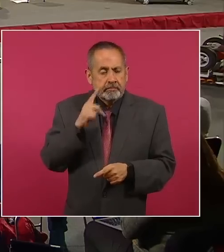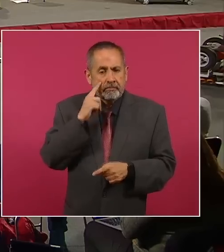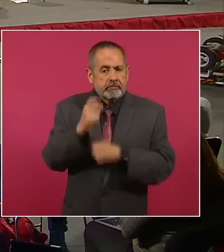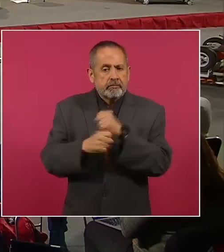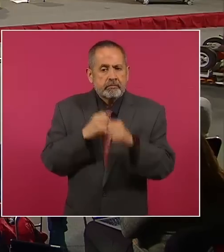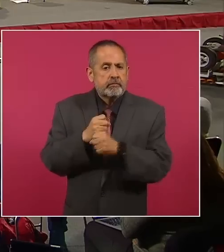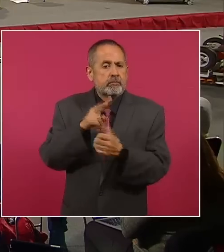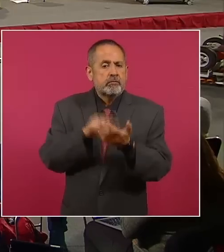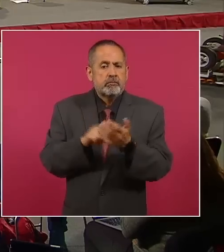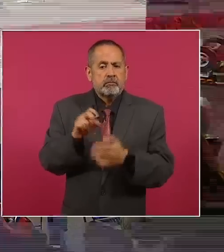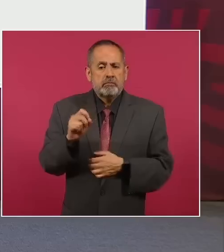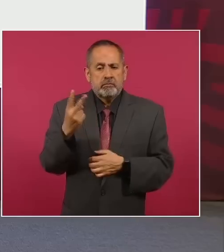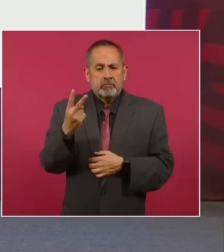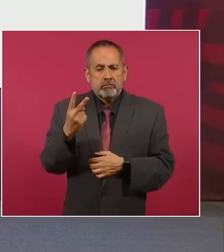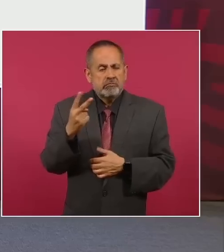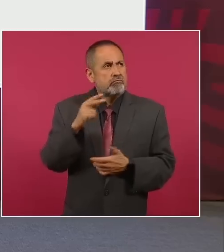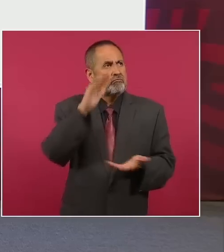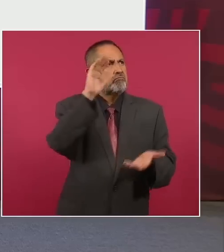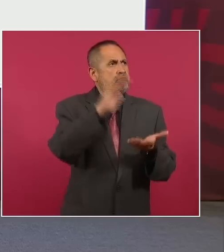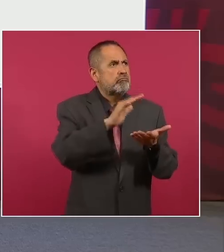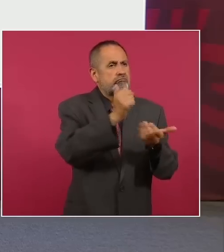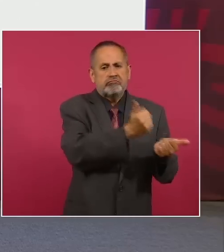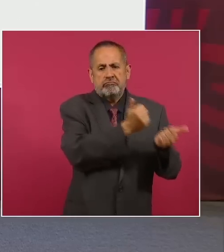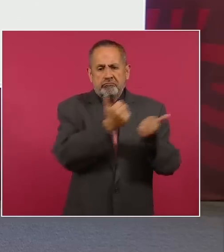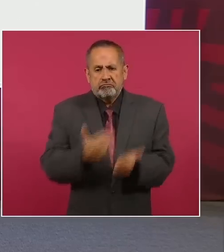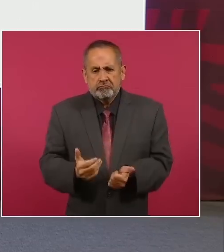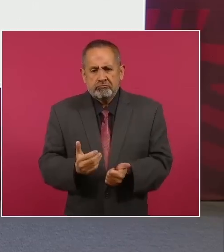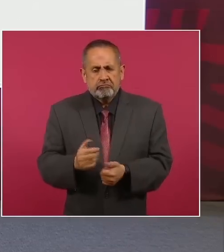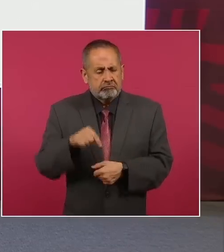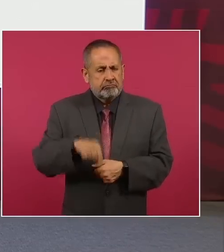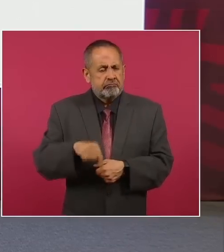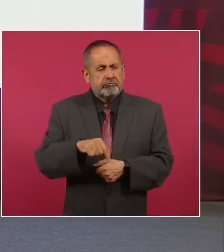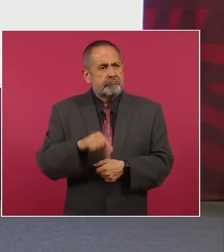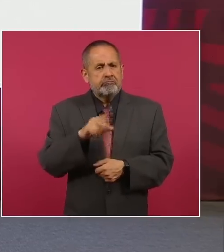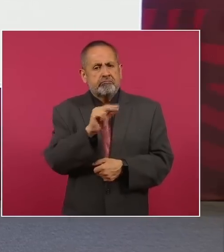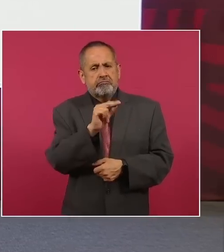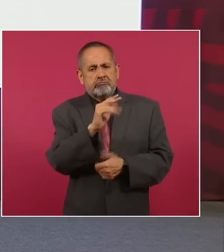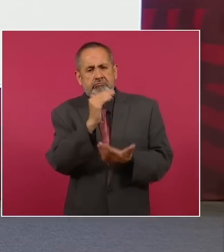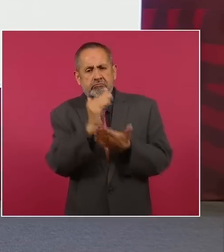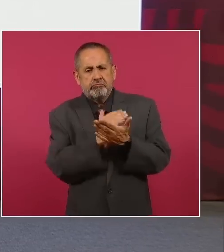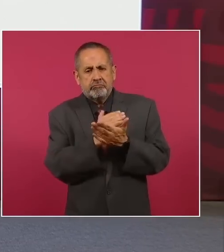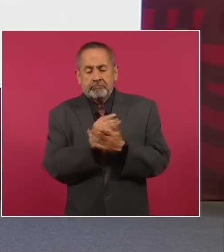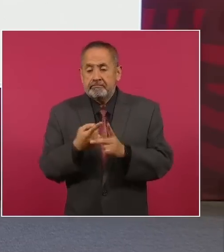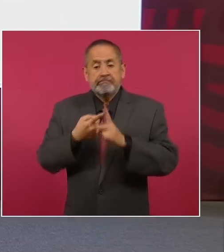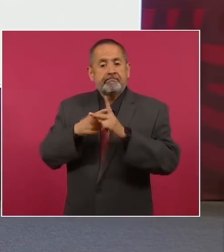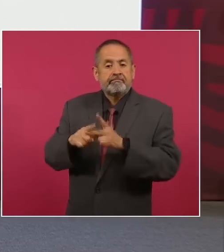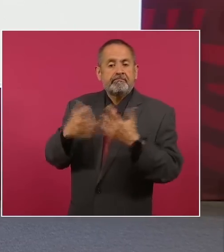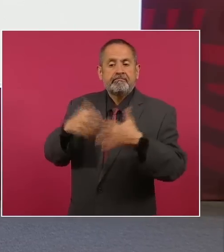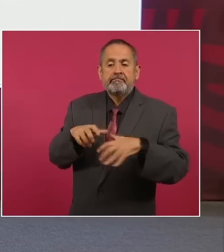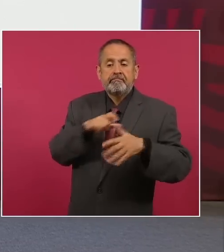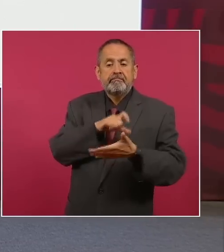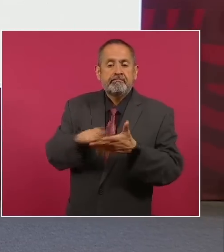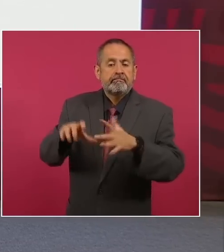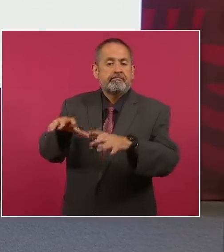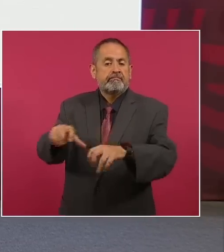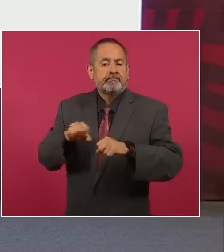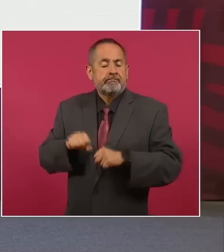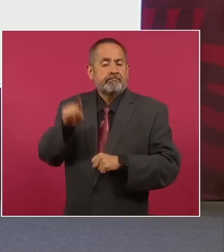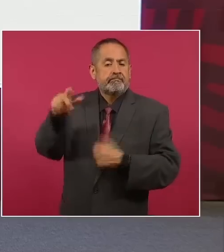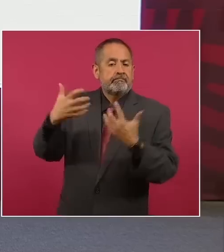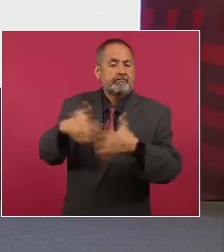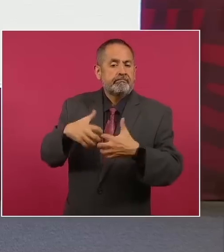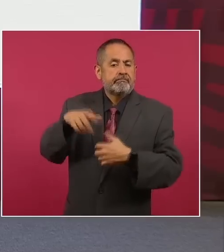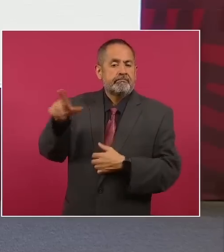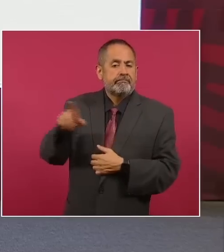ya empezamos a disminuir sustancialmente las importaciones? Por la entrada de Deer Park. Estas son las gasolinas que produce Deer